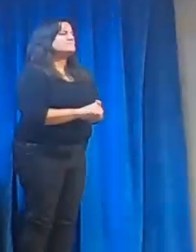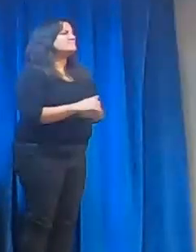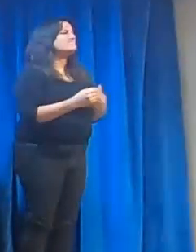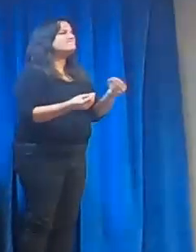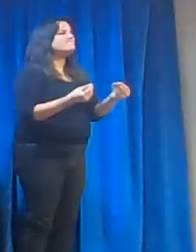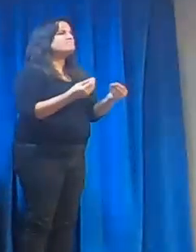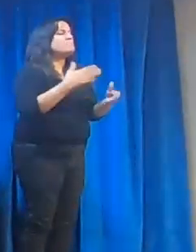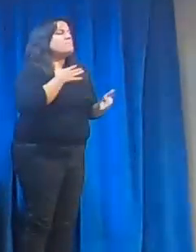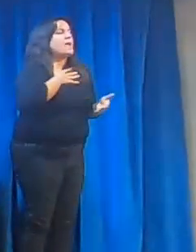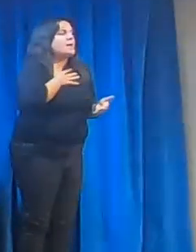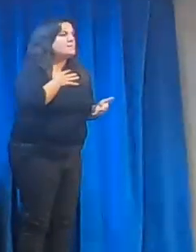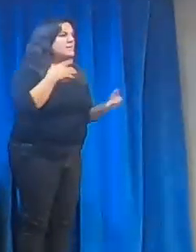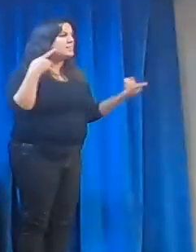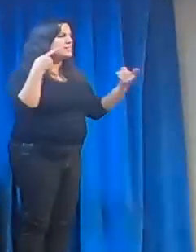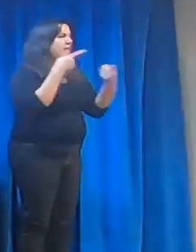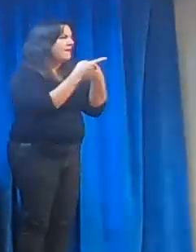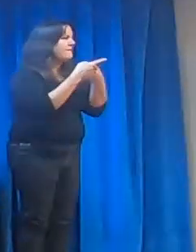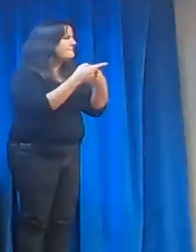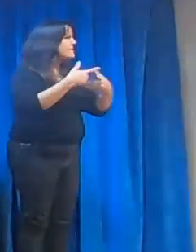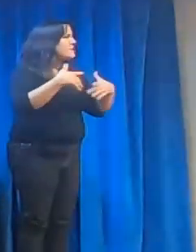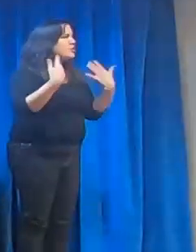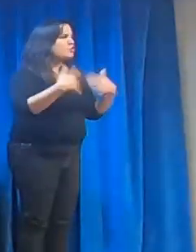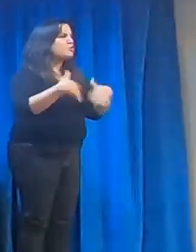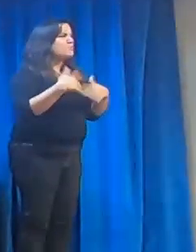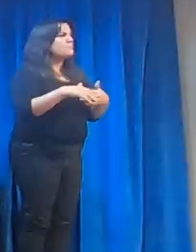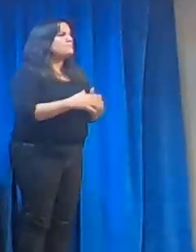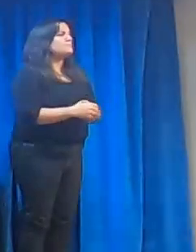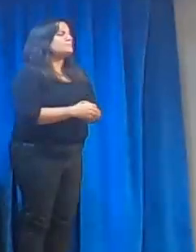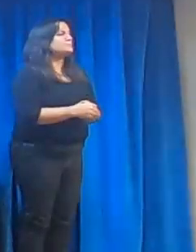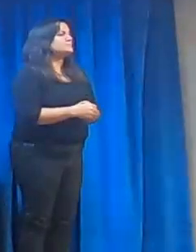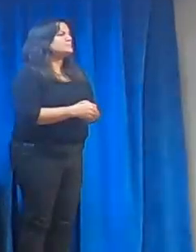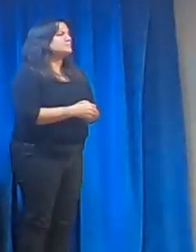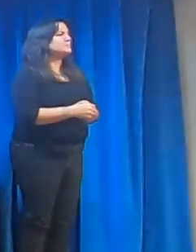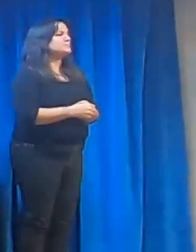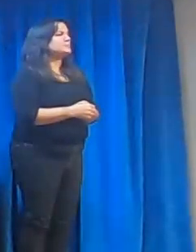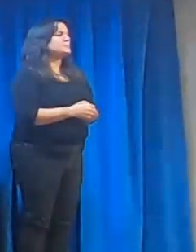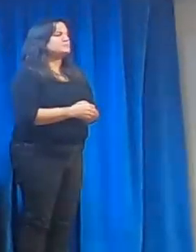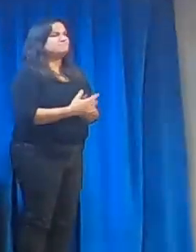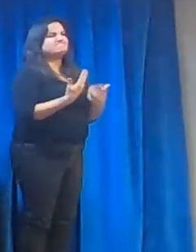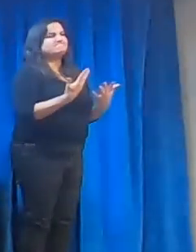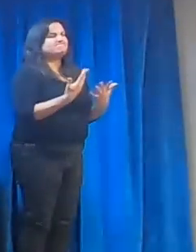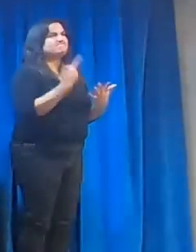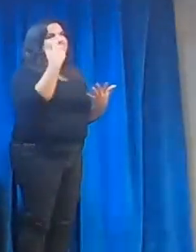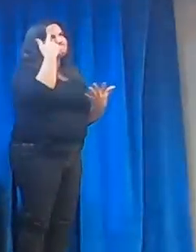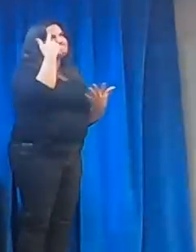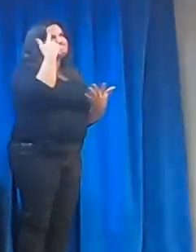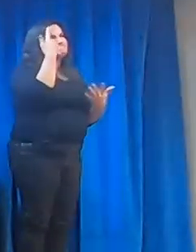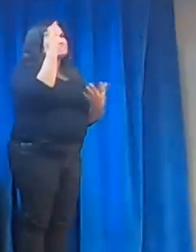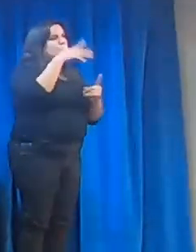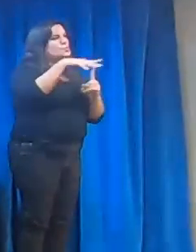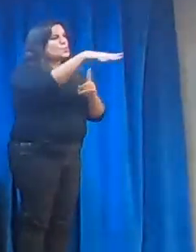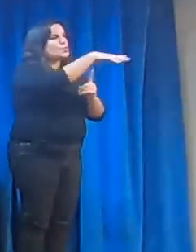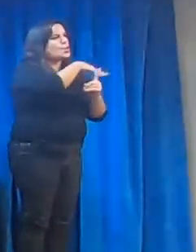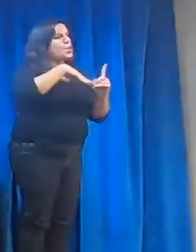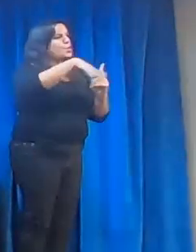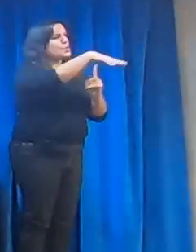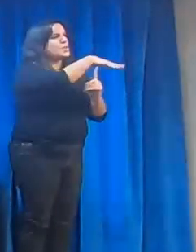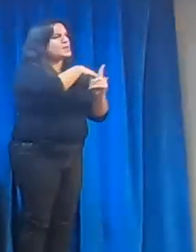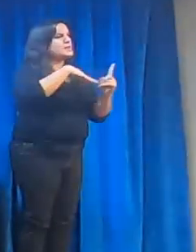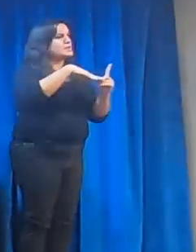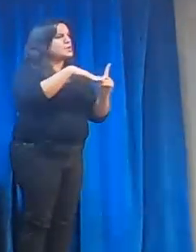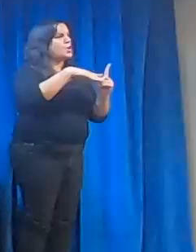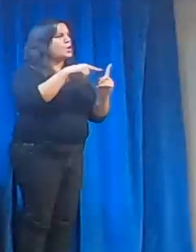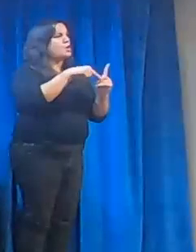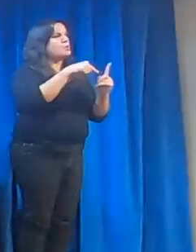el gran desafío que uno podría pensar es cómo en un contexto en donde cada vez lo que